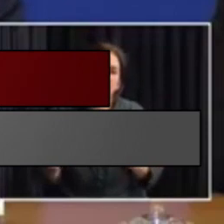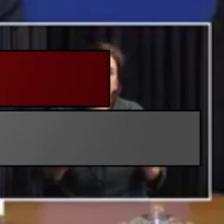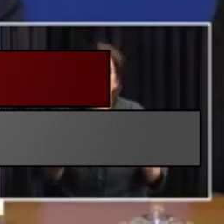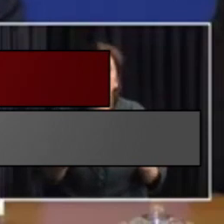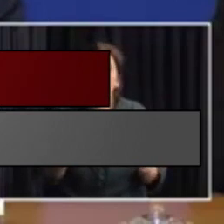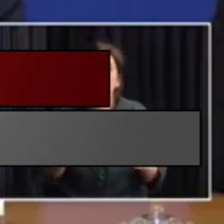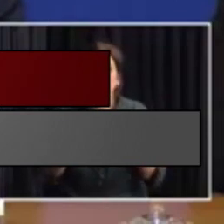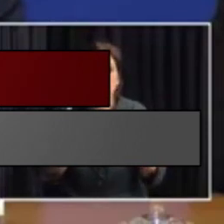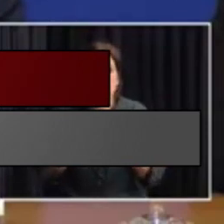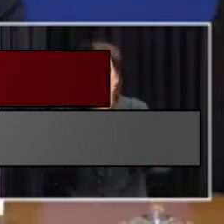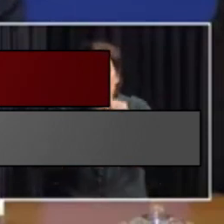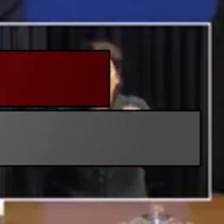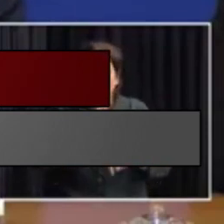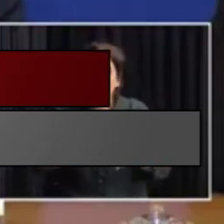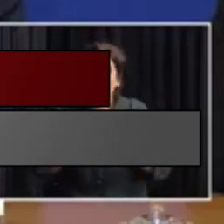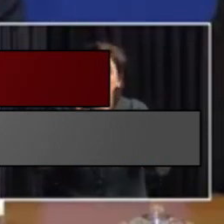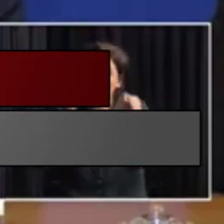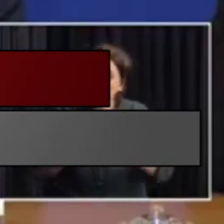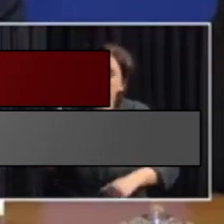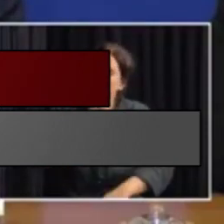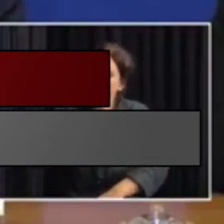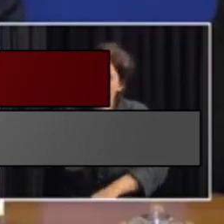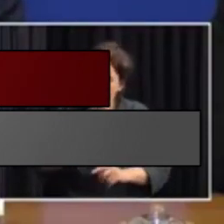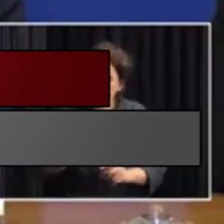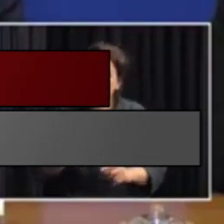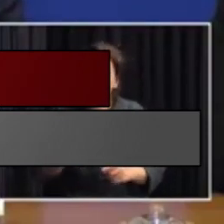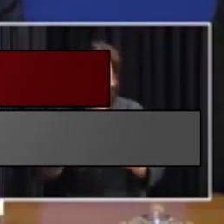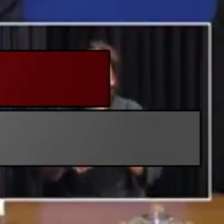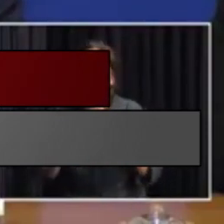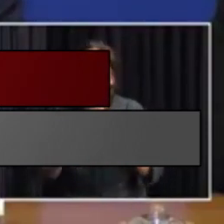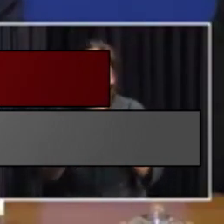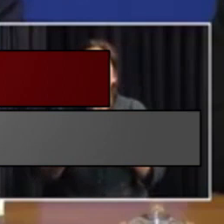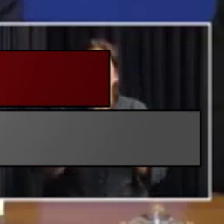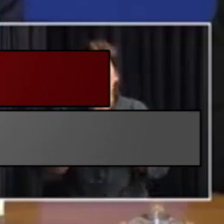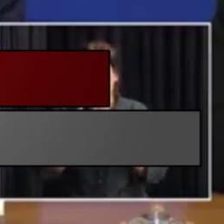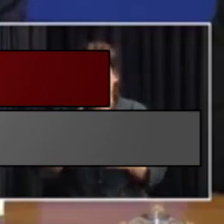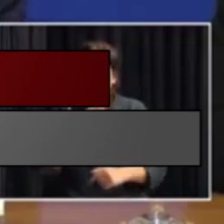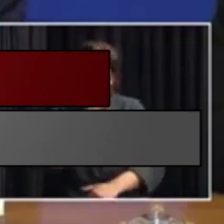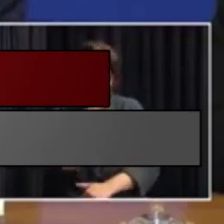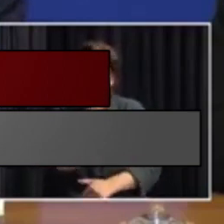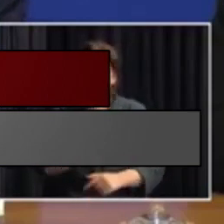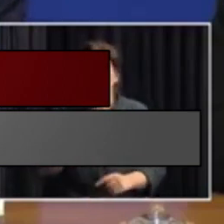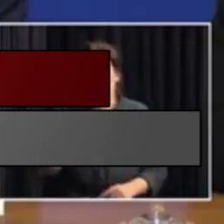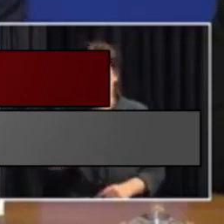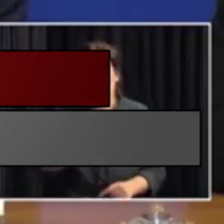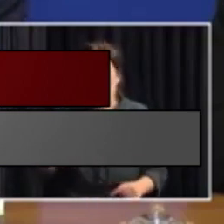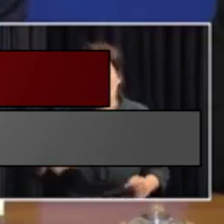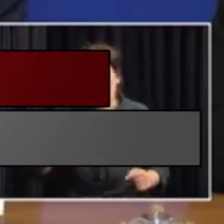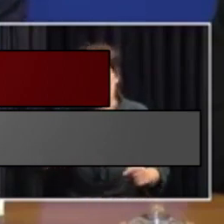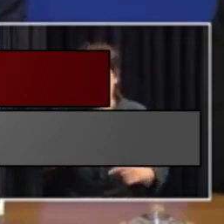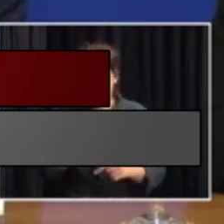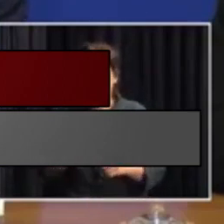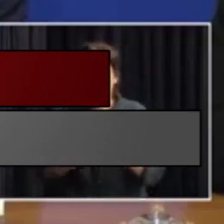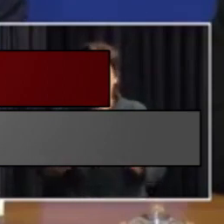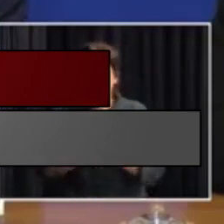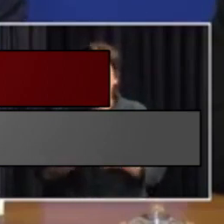con todos los asistentes inmunizados. Quiere decir que hayan recibido las dos dosis de la vacuna contra el